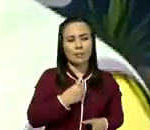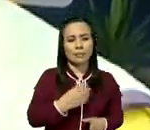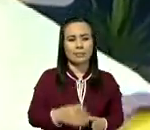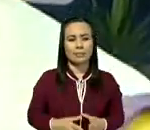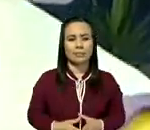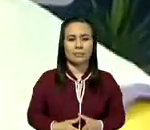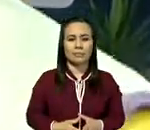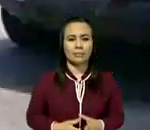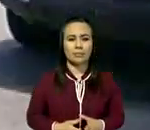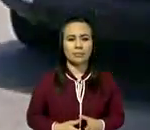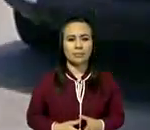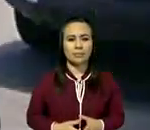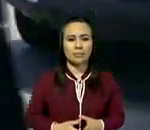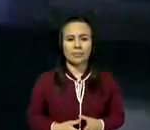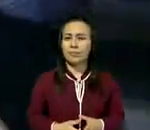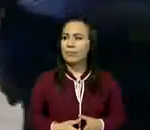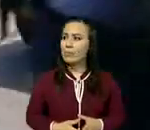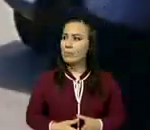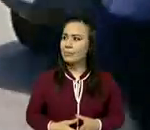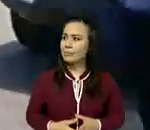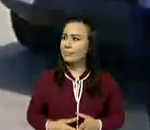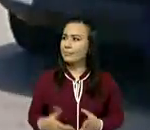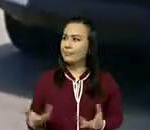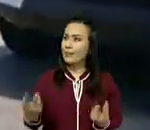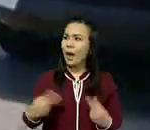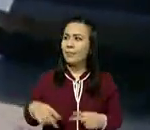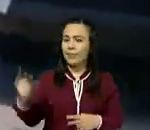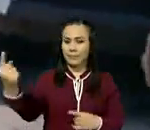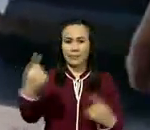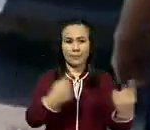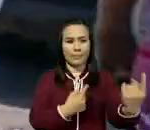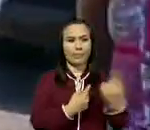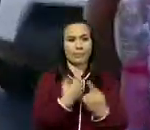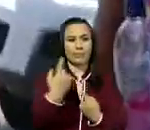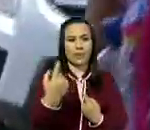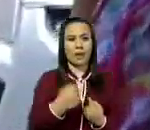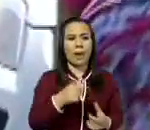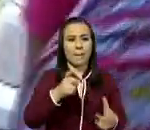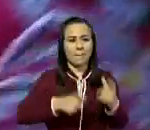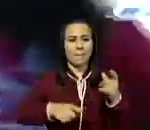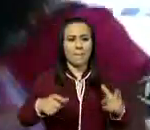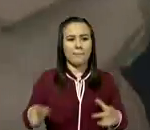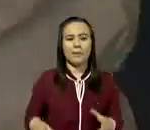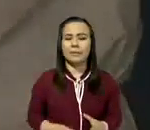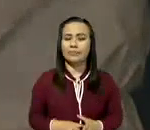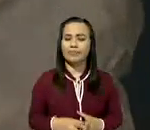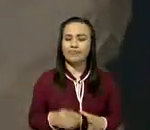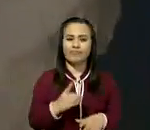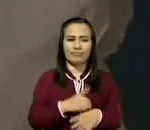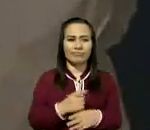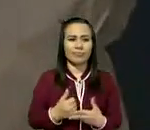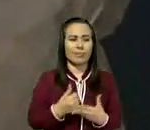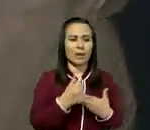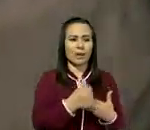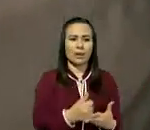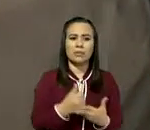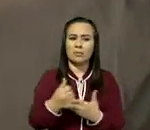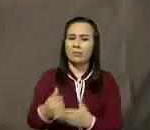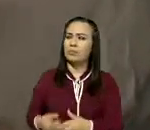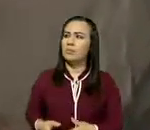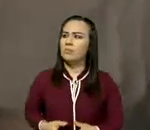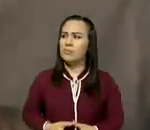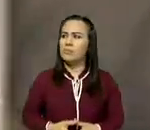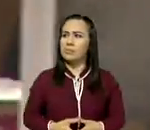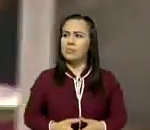Sí, ahí viven. De ahí que los guardias del sector daban su criterio respecto a lo que había ocurrido. El supervisor, perdón,